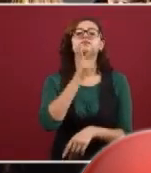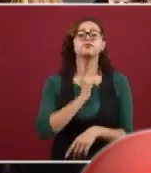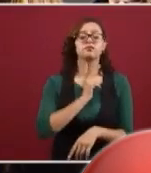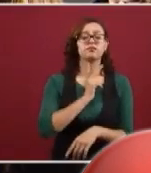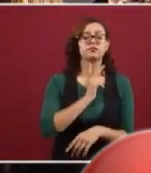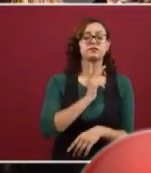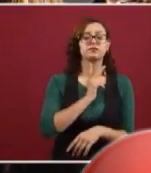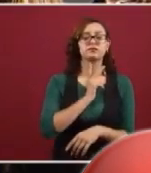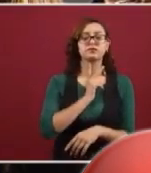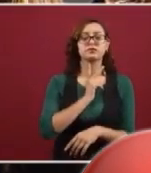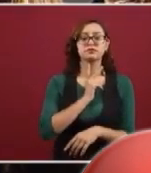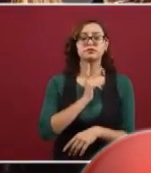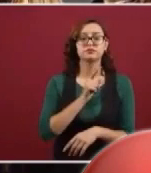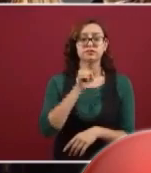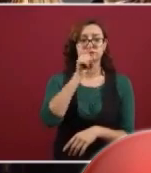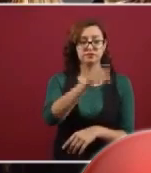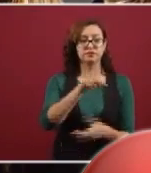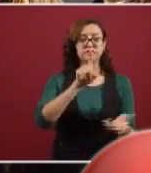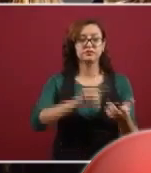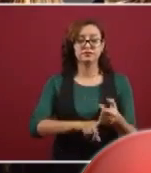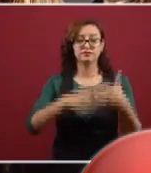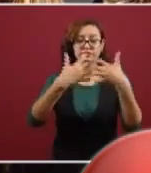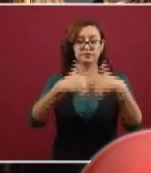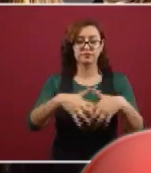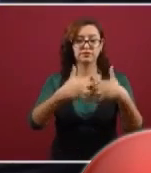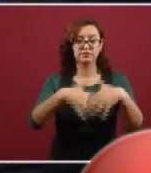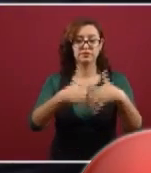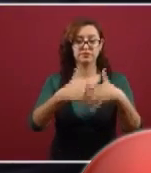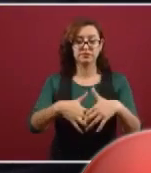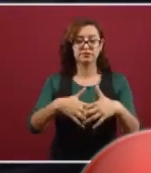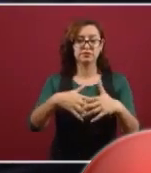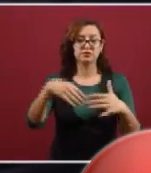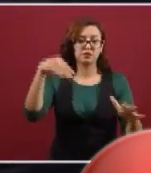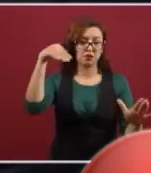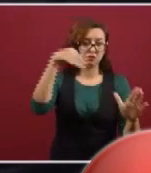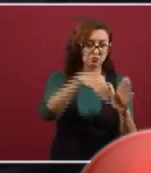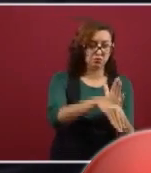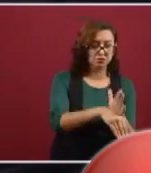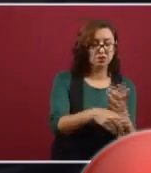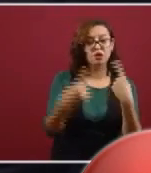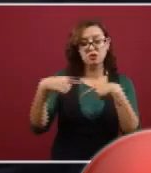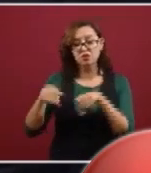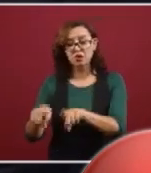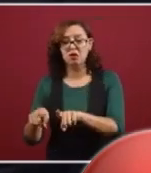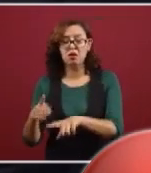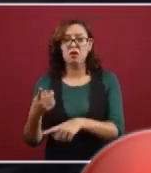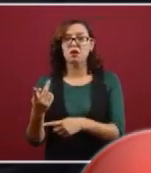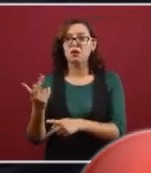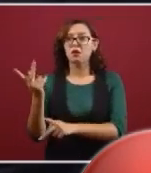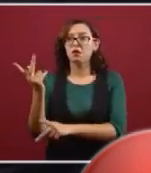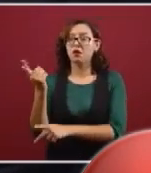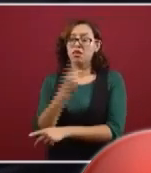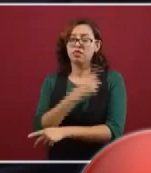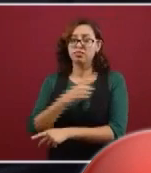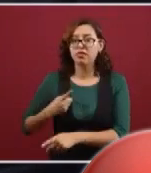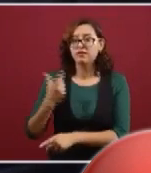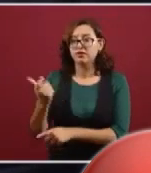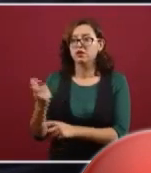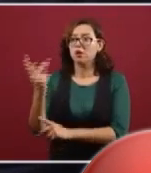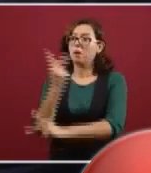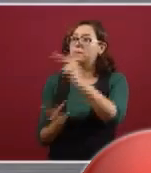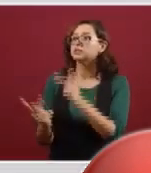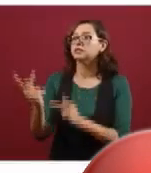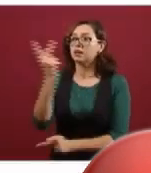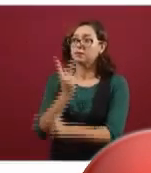del proceso de crudo en las refinerías, la deuda de Pemex se incrementaba. En esta